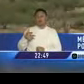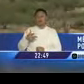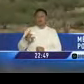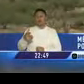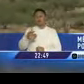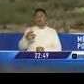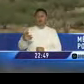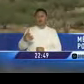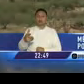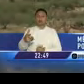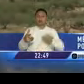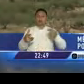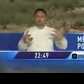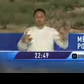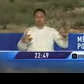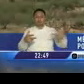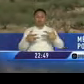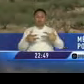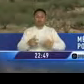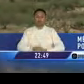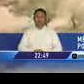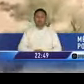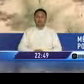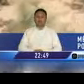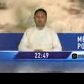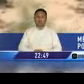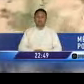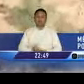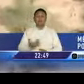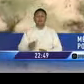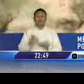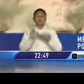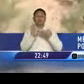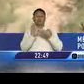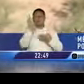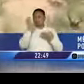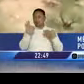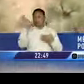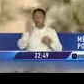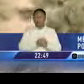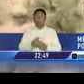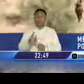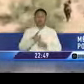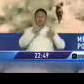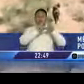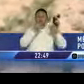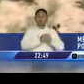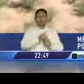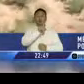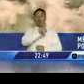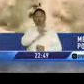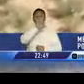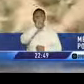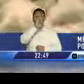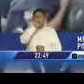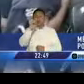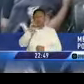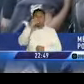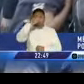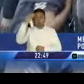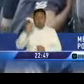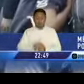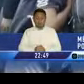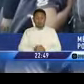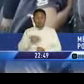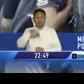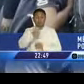junto con otras 6 personas en condición de ilegales. Según las estadísticas manejadas por 1.800 migrantes, en lo que va del 2022, cerca